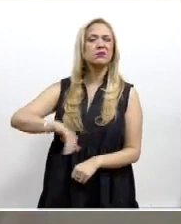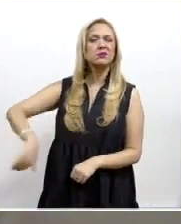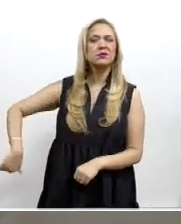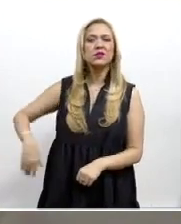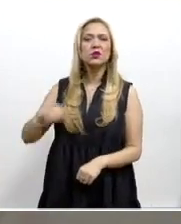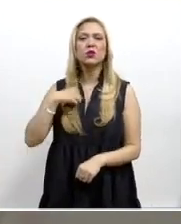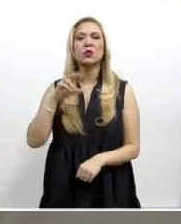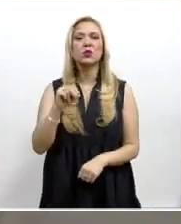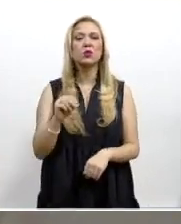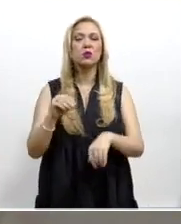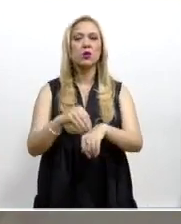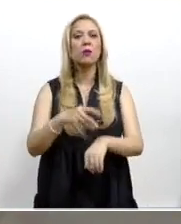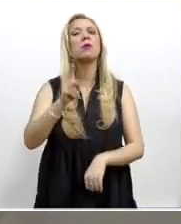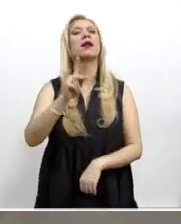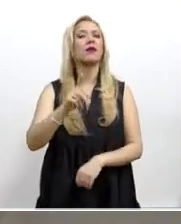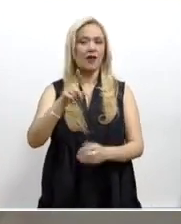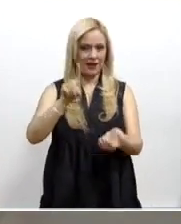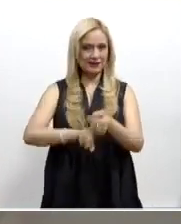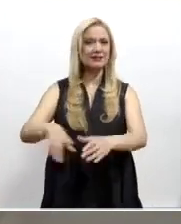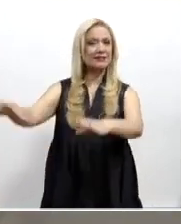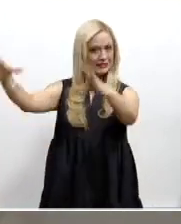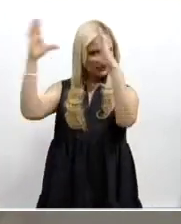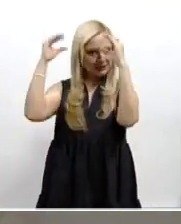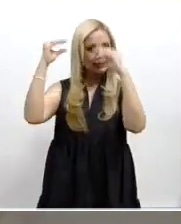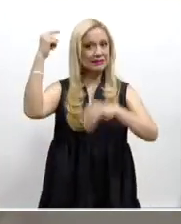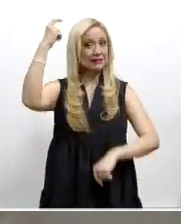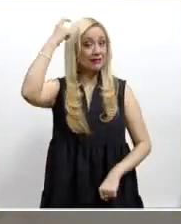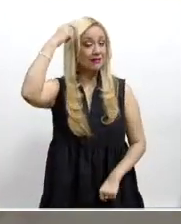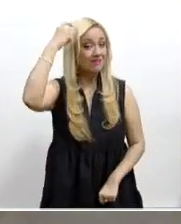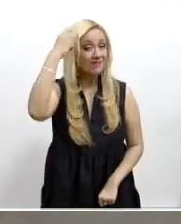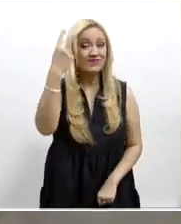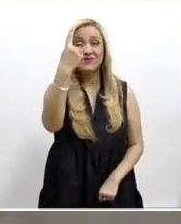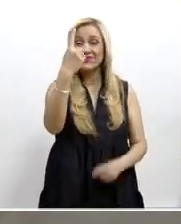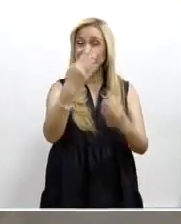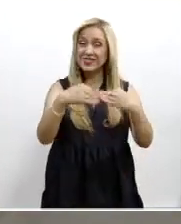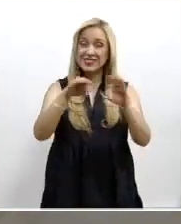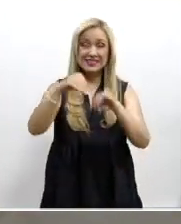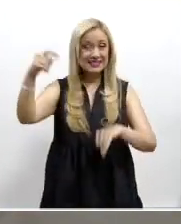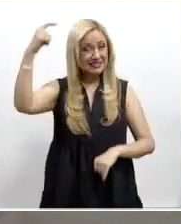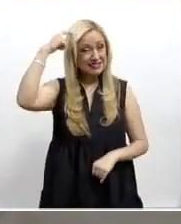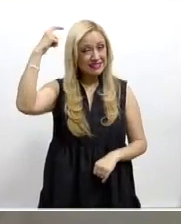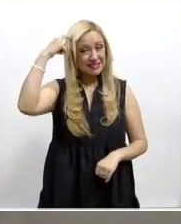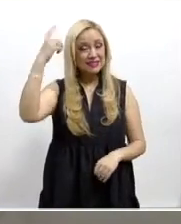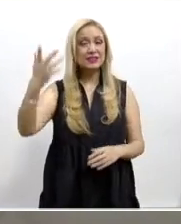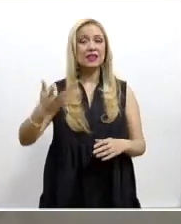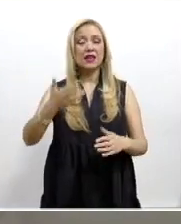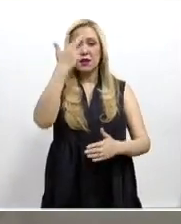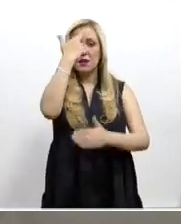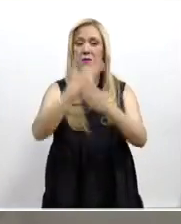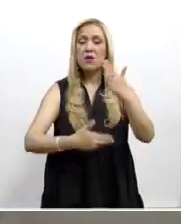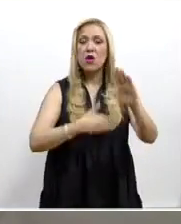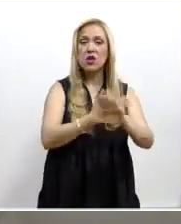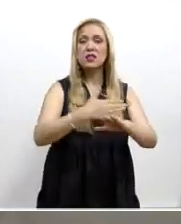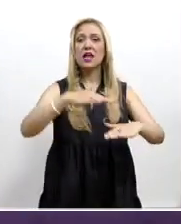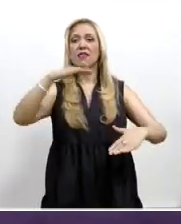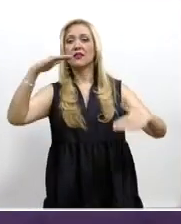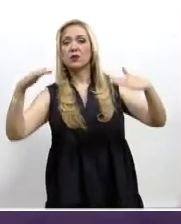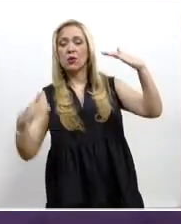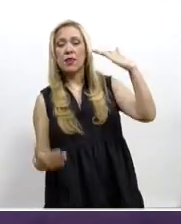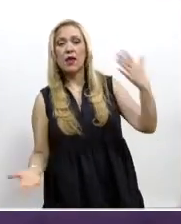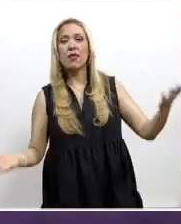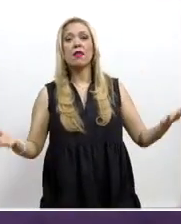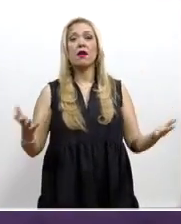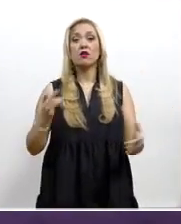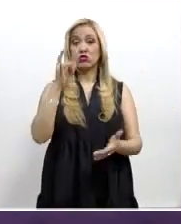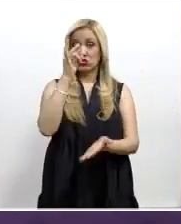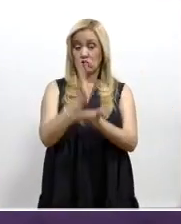estén disponibles. Por eso es muy importante cuando hablamos de violencia, de desigualdad, de injusticia, entender que no solo se utiliza la fuerza física